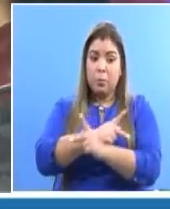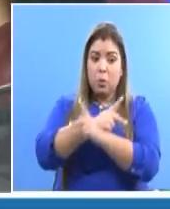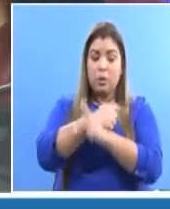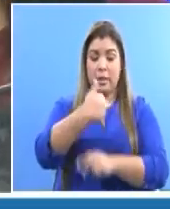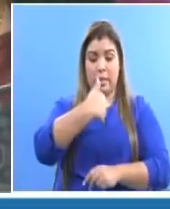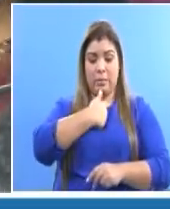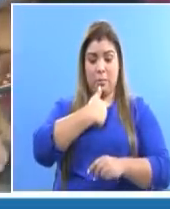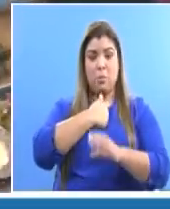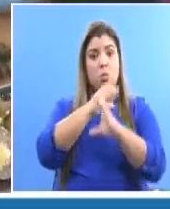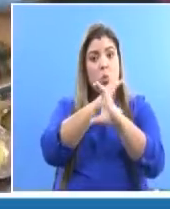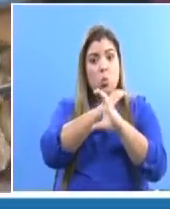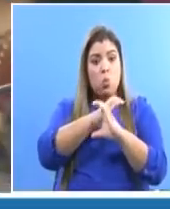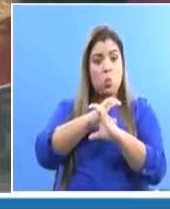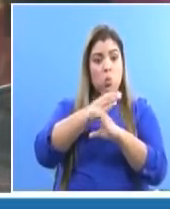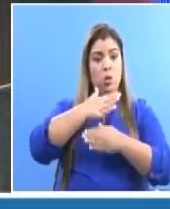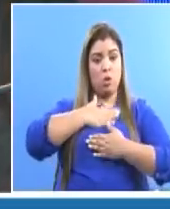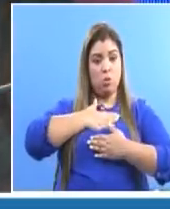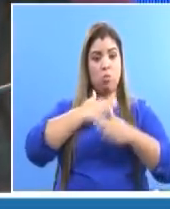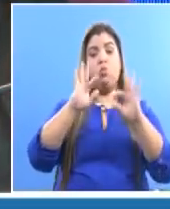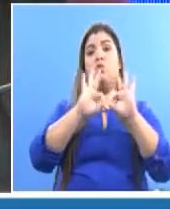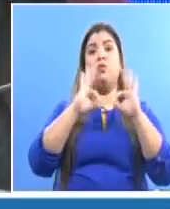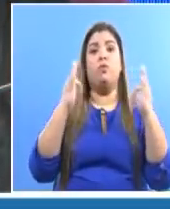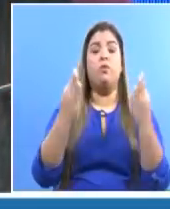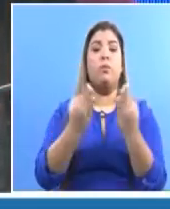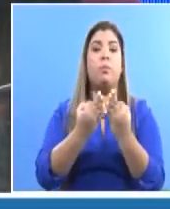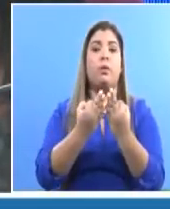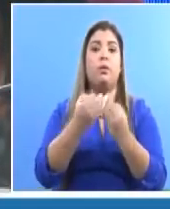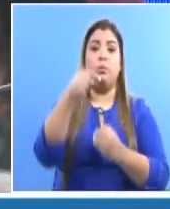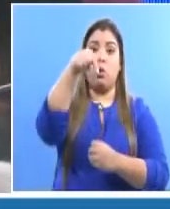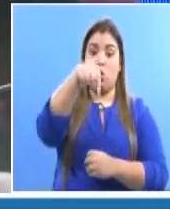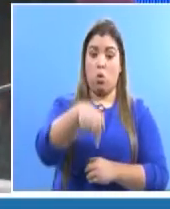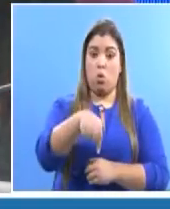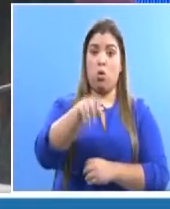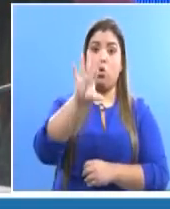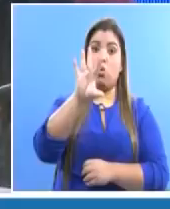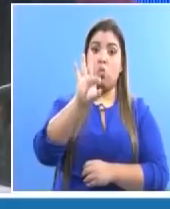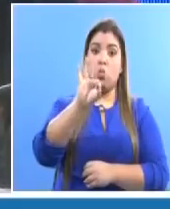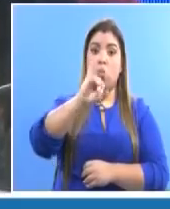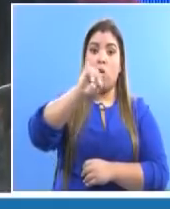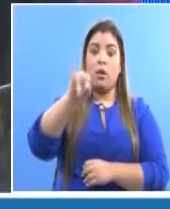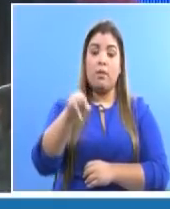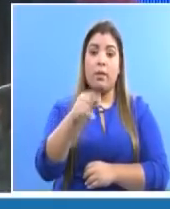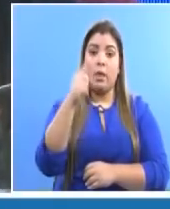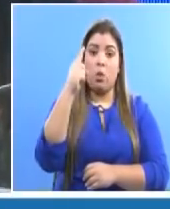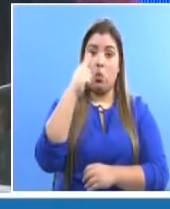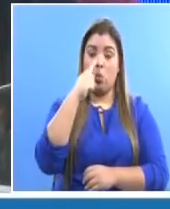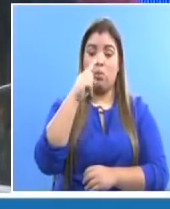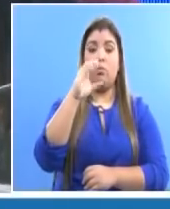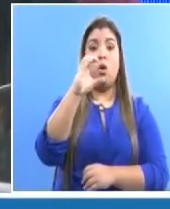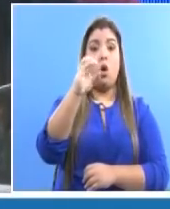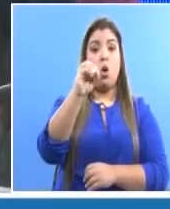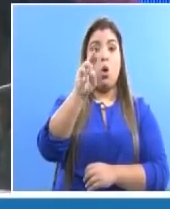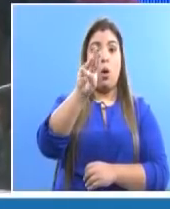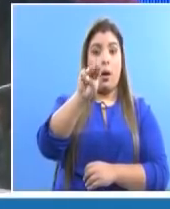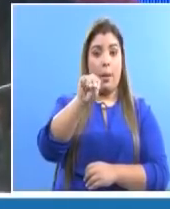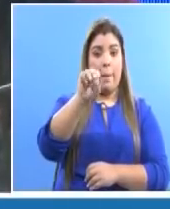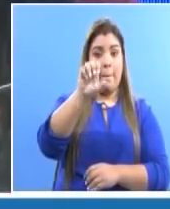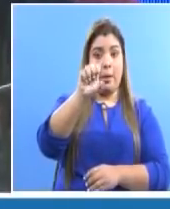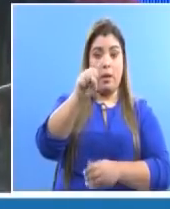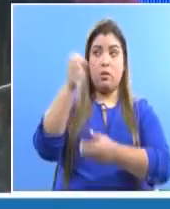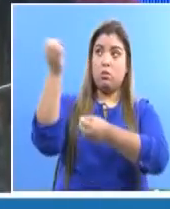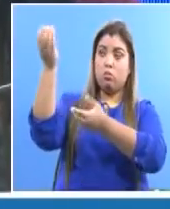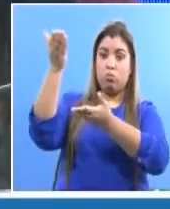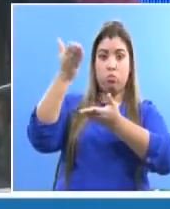a tu familia. Para hoy, 9 de junio, la Organización Mundial de la Salud nos